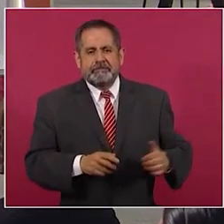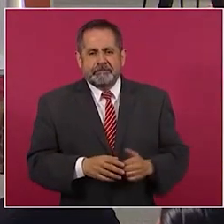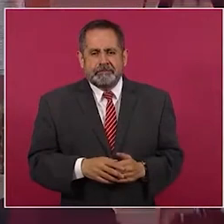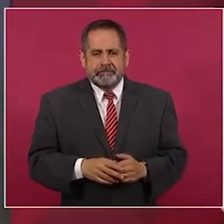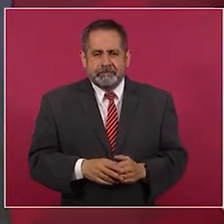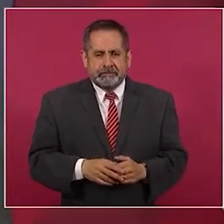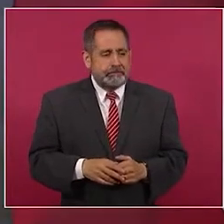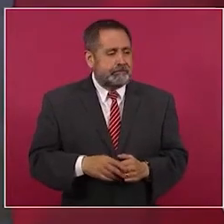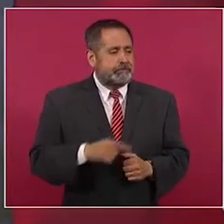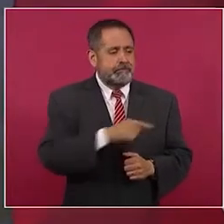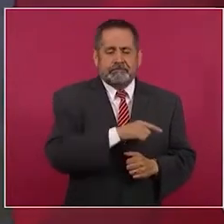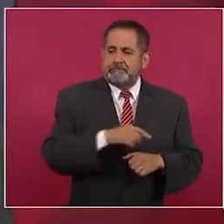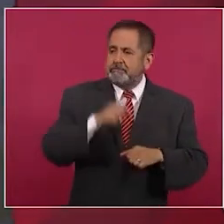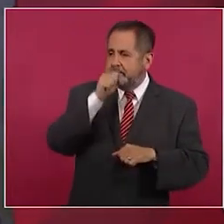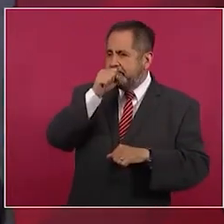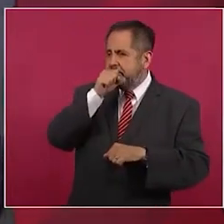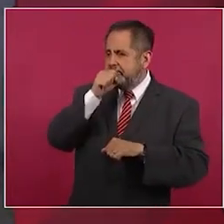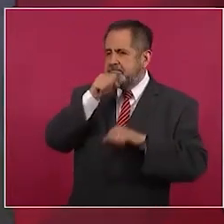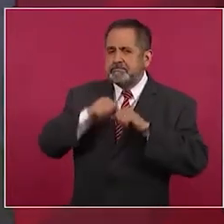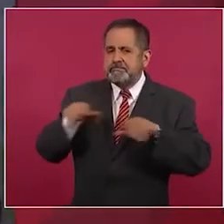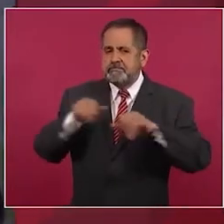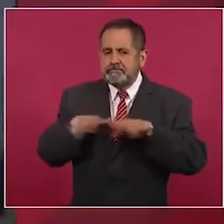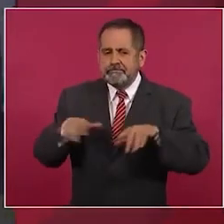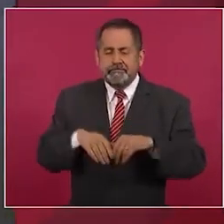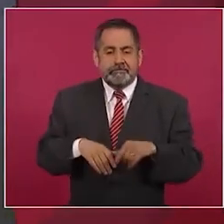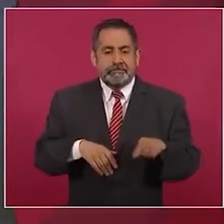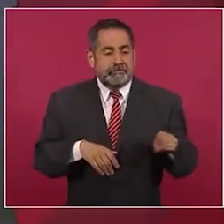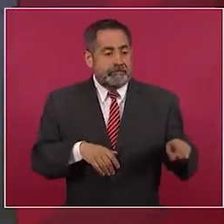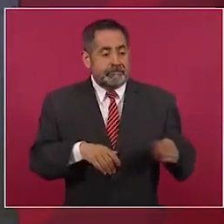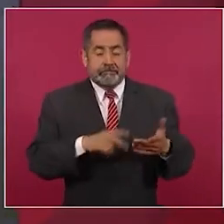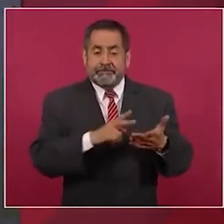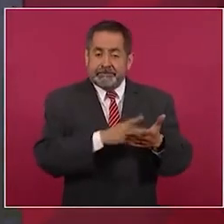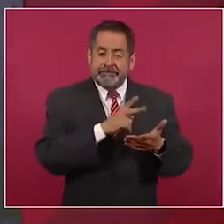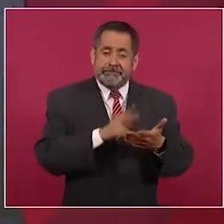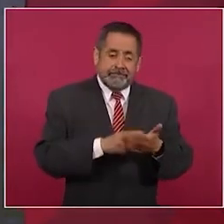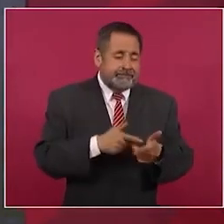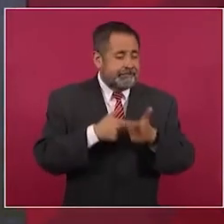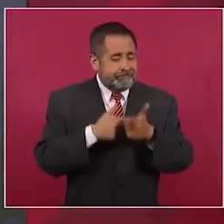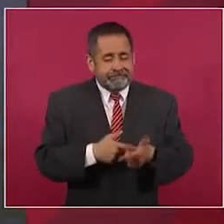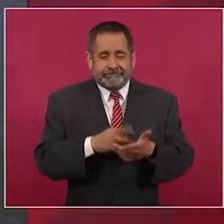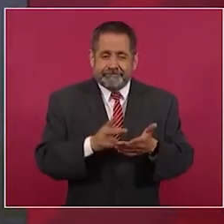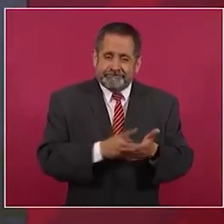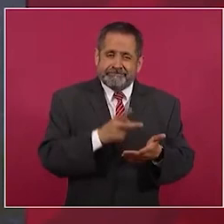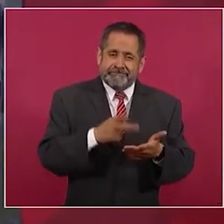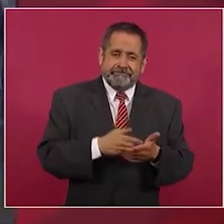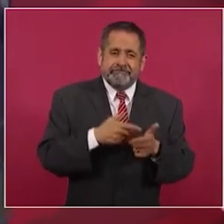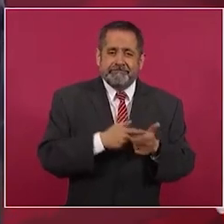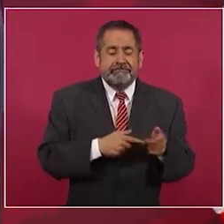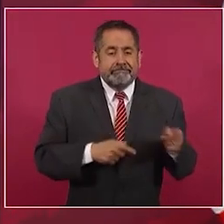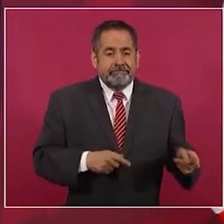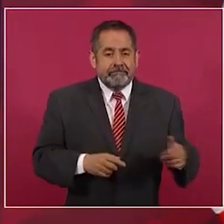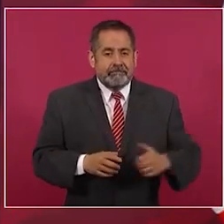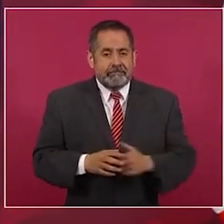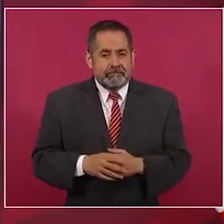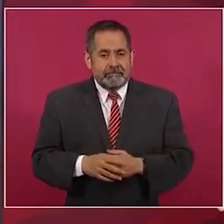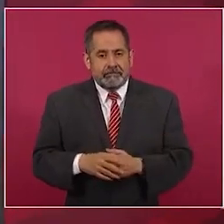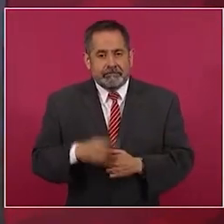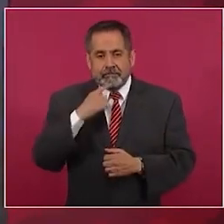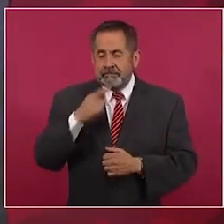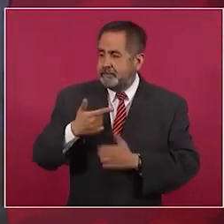Es el boletín. Entonces está dale y dale de que no se contó